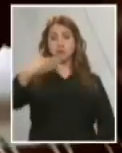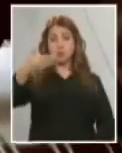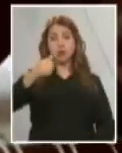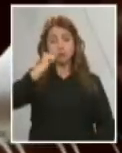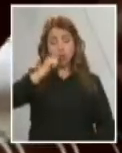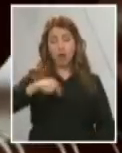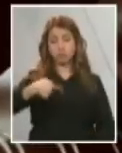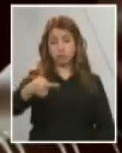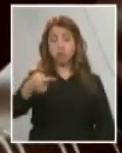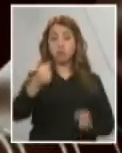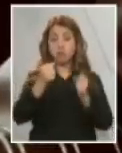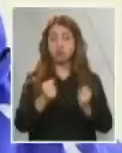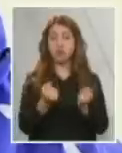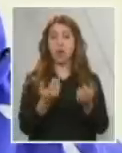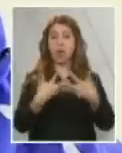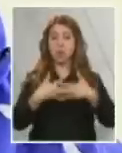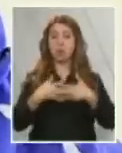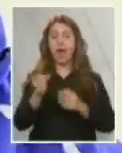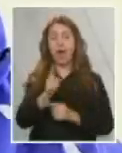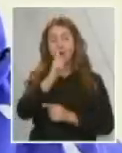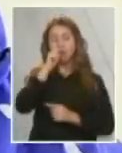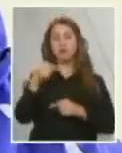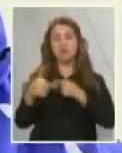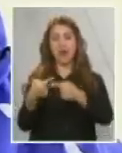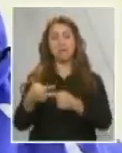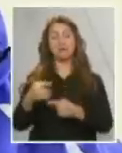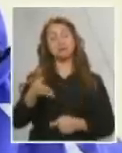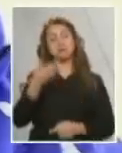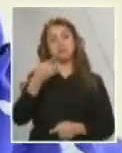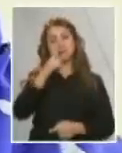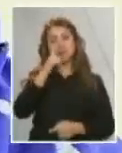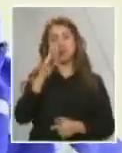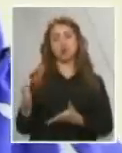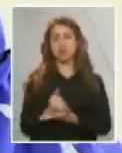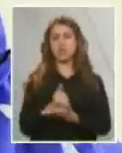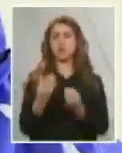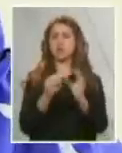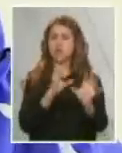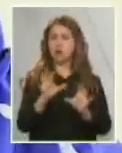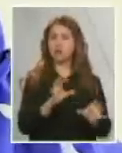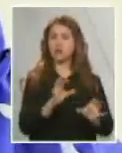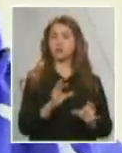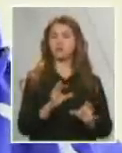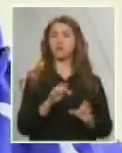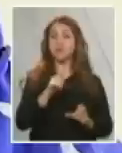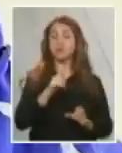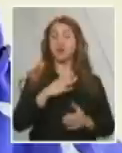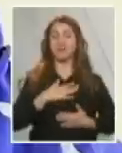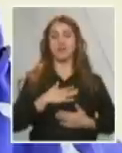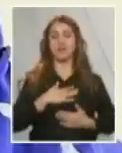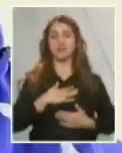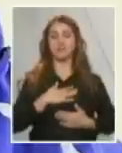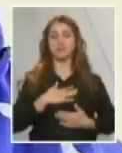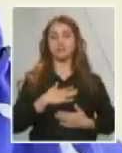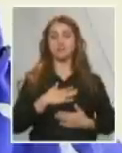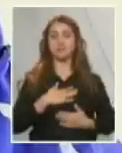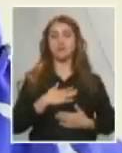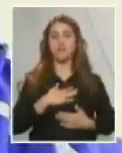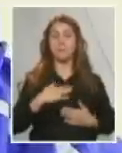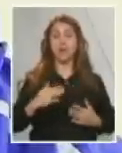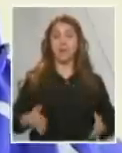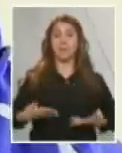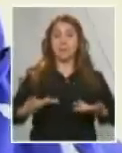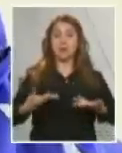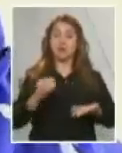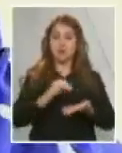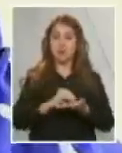constante pude adaptarme y pude conseguir hartas cosas. Y eso fue lo que me motivó